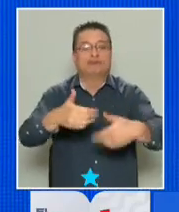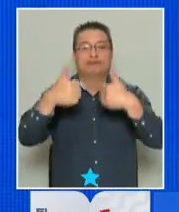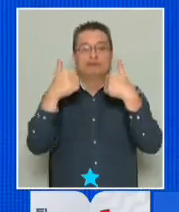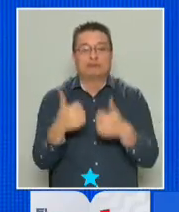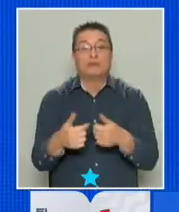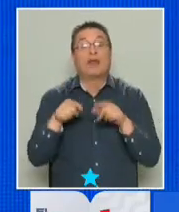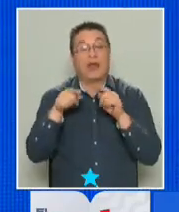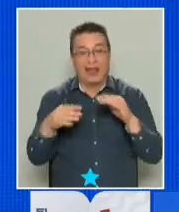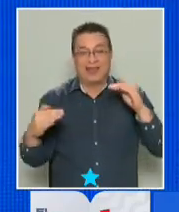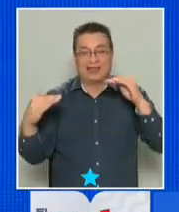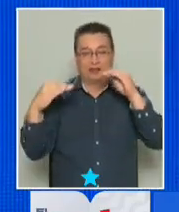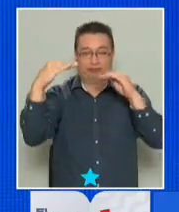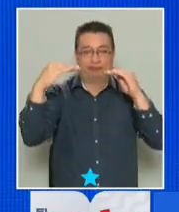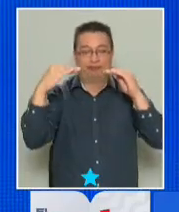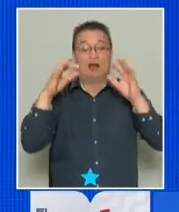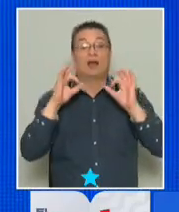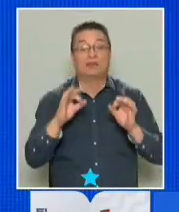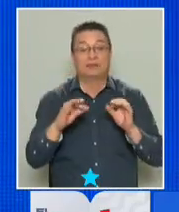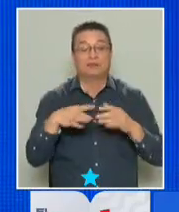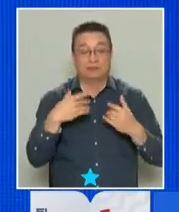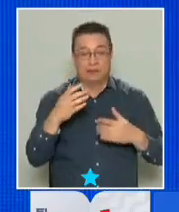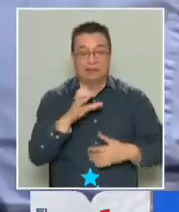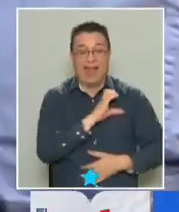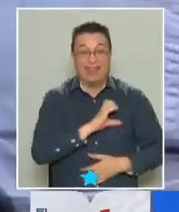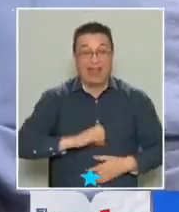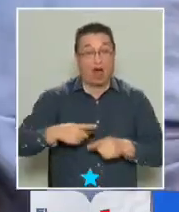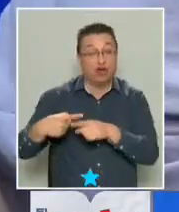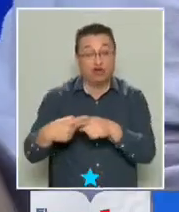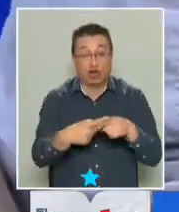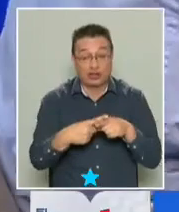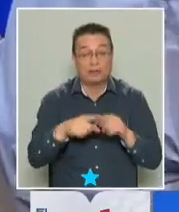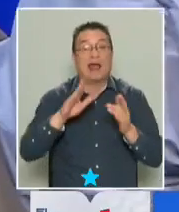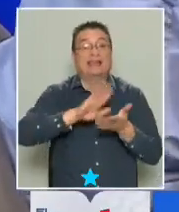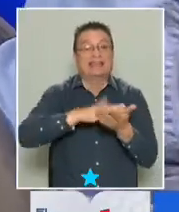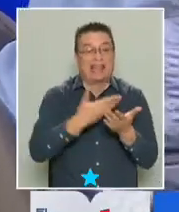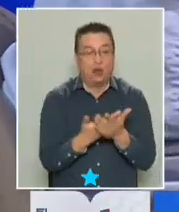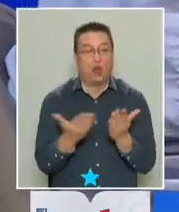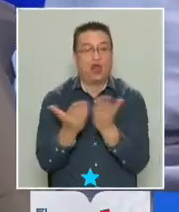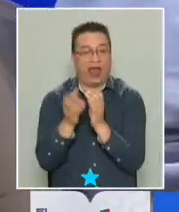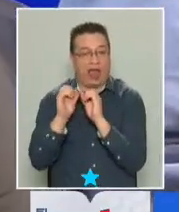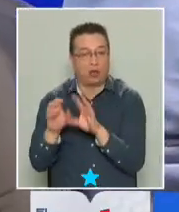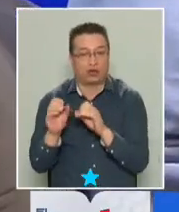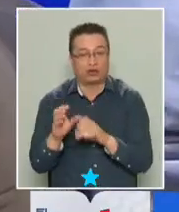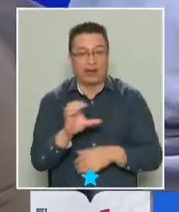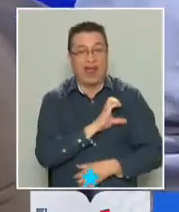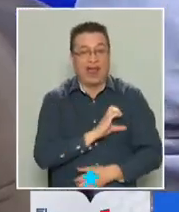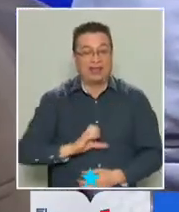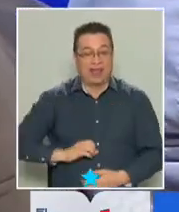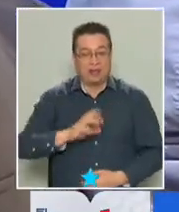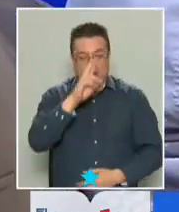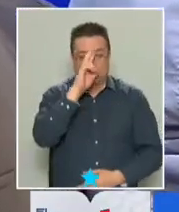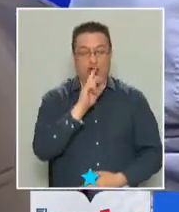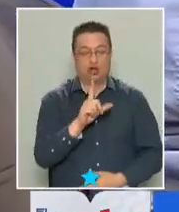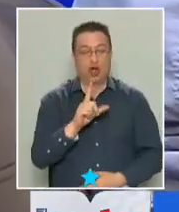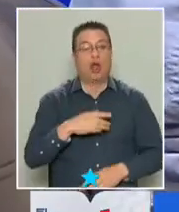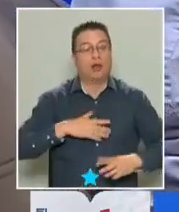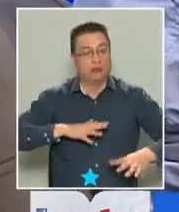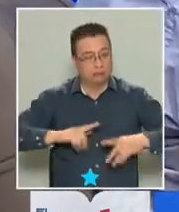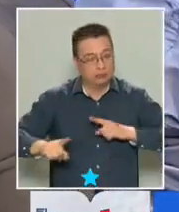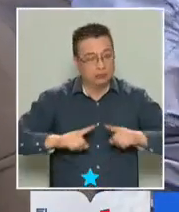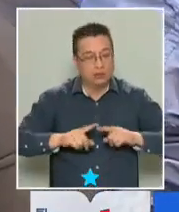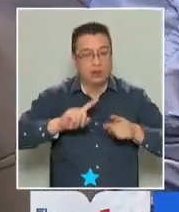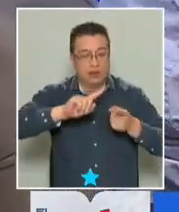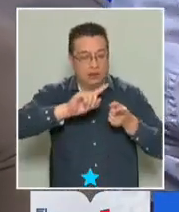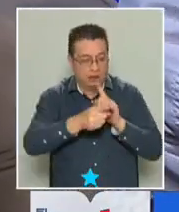en el caso que señala marisol del estado social es bien importante porque en salud o educación el estadio en un rol preeminente o un rol activo para